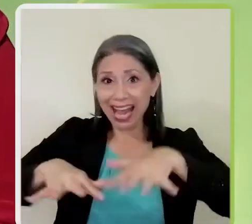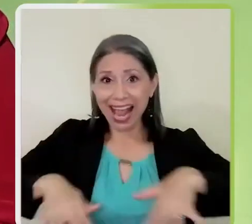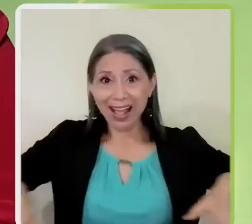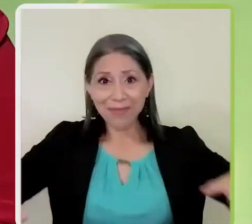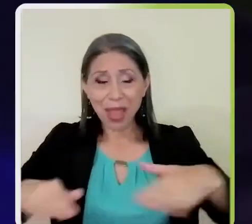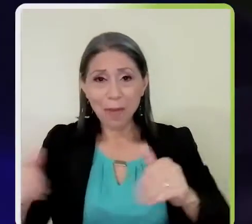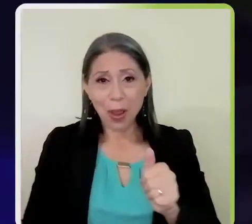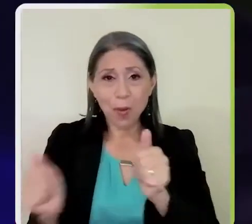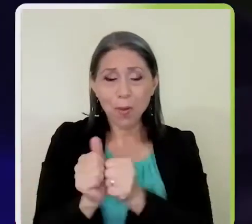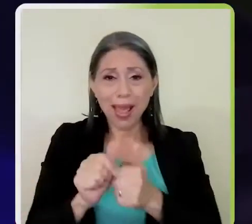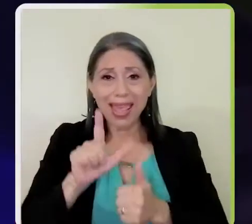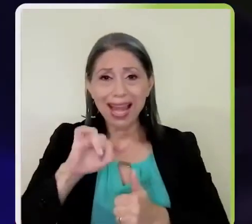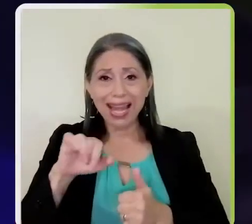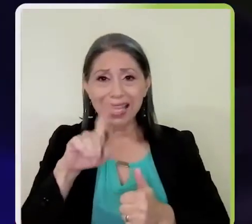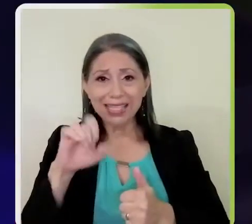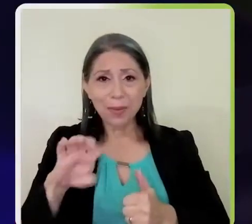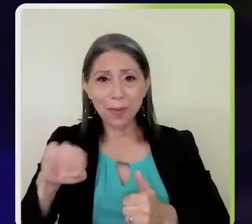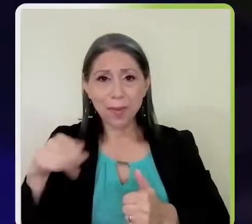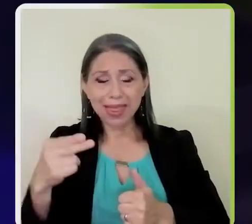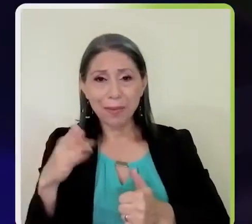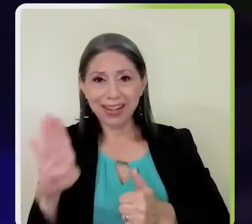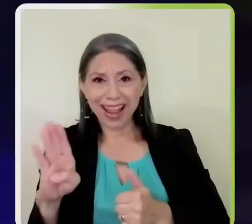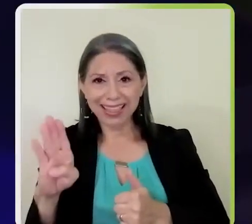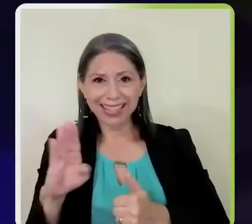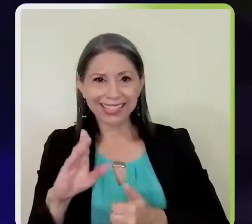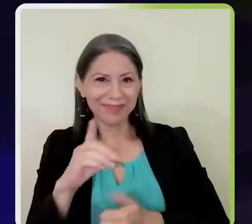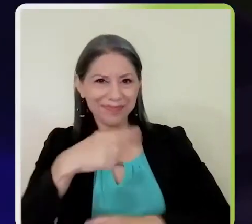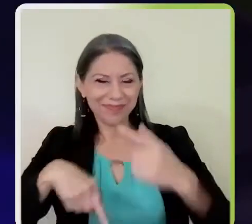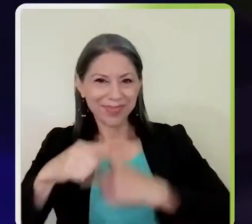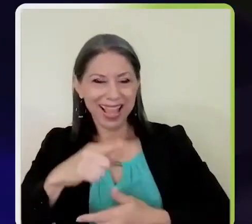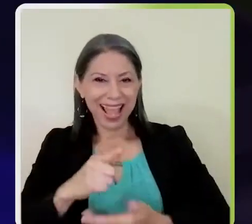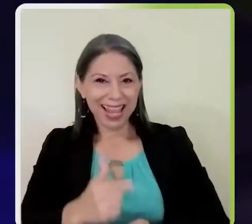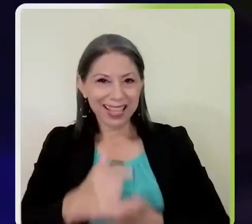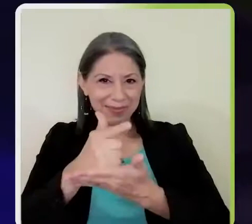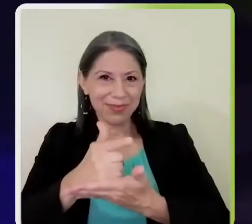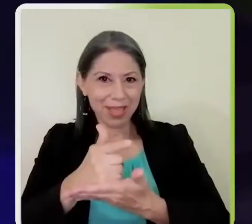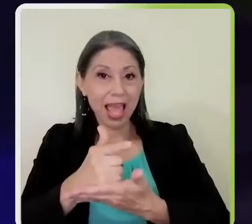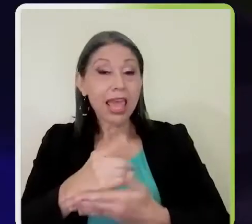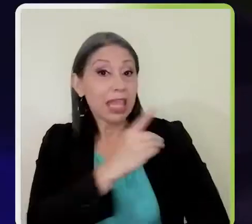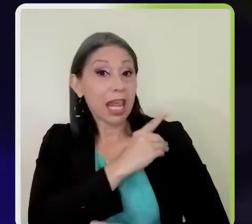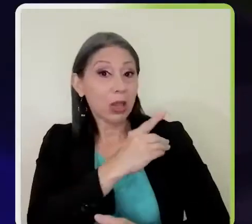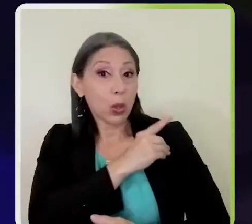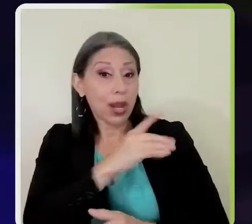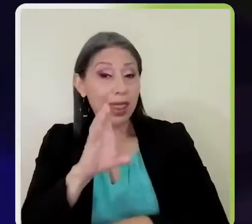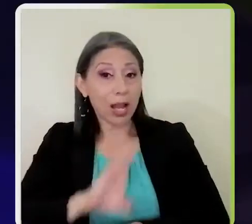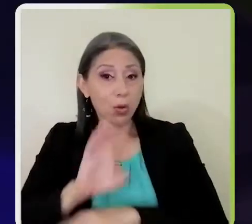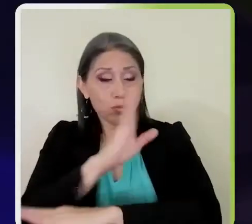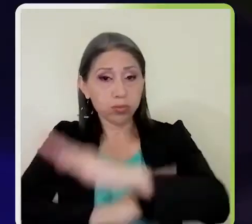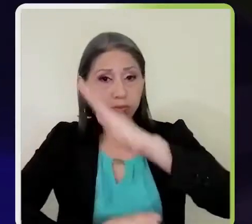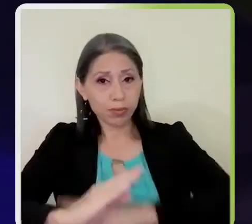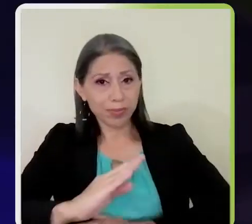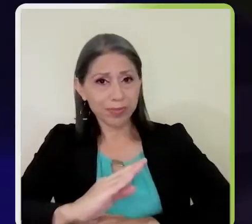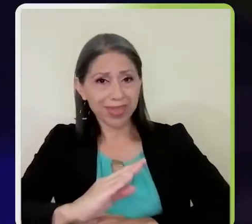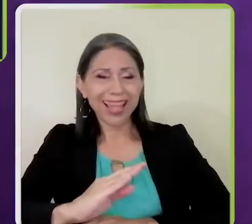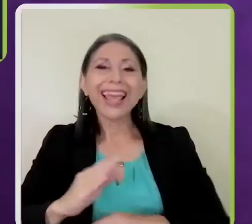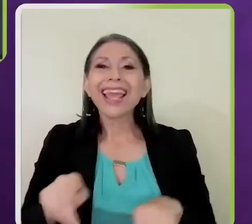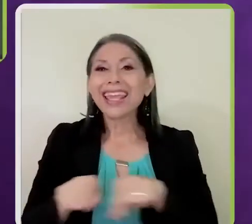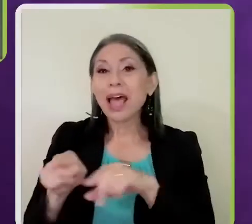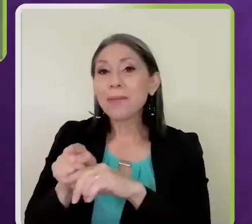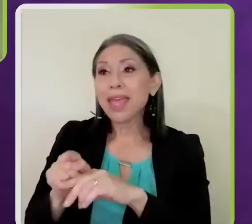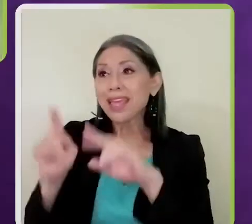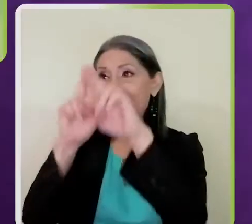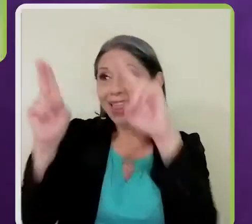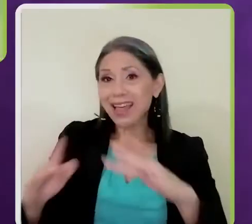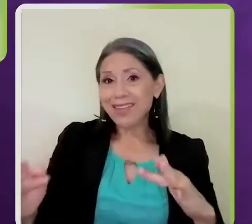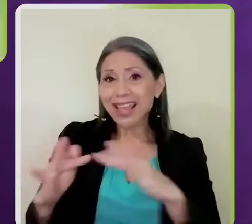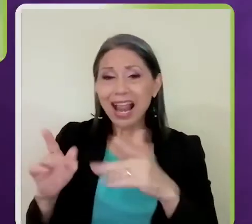del programa Lisbeth Barrantes, directora ejecutiva de CONAPDIS, el Consejo Nacional de Personas con Discapacidad, y a través de la web nos